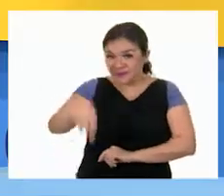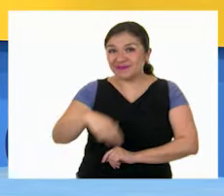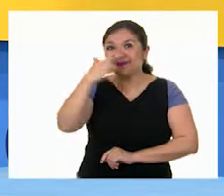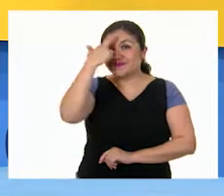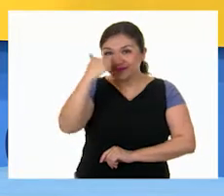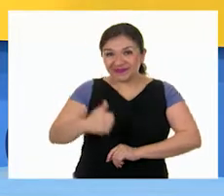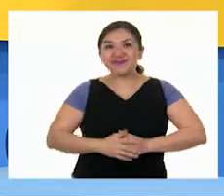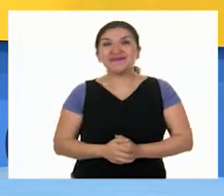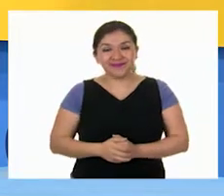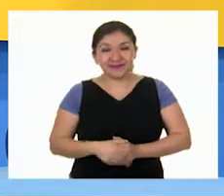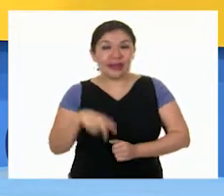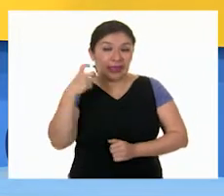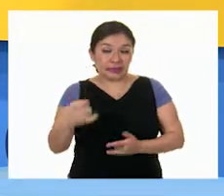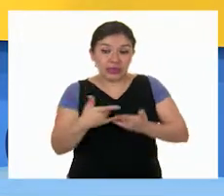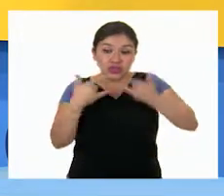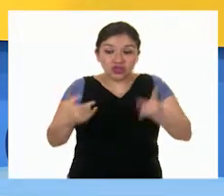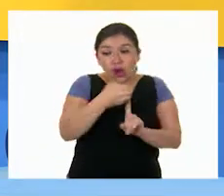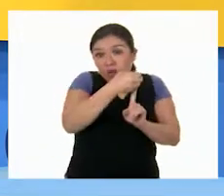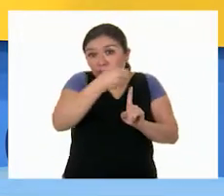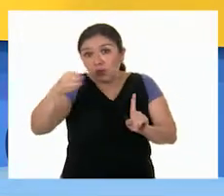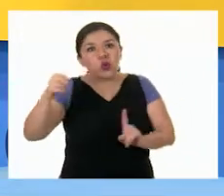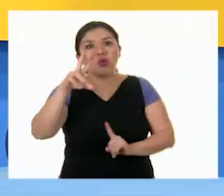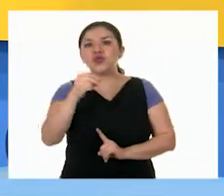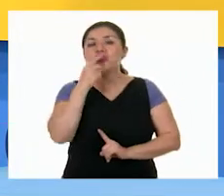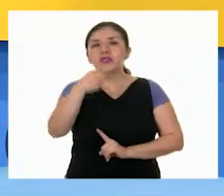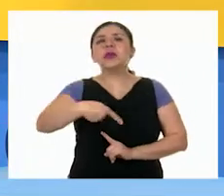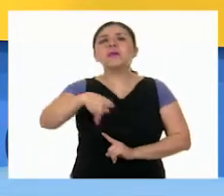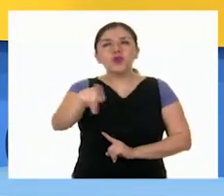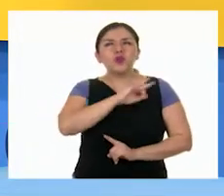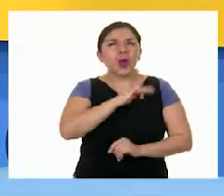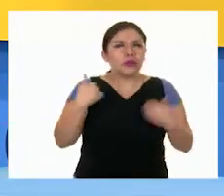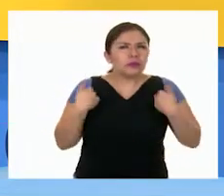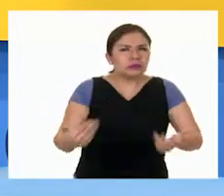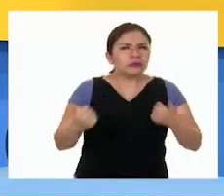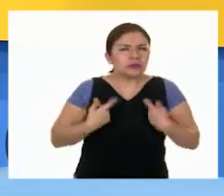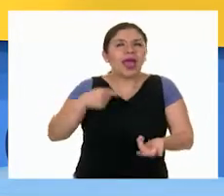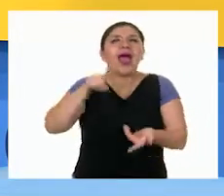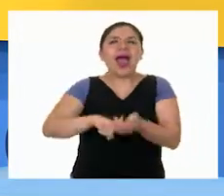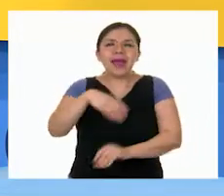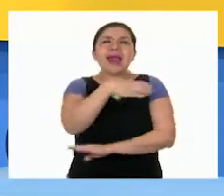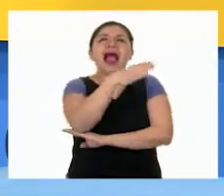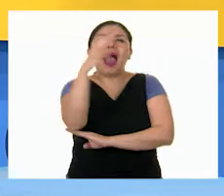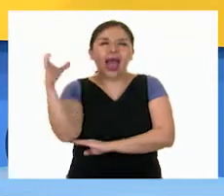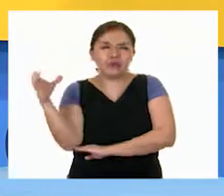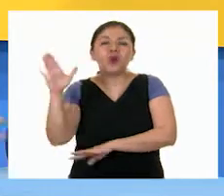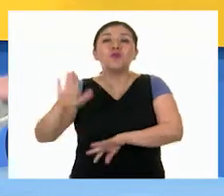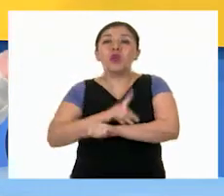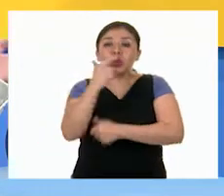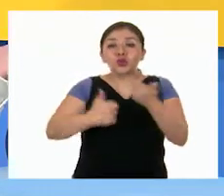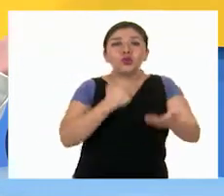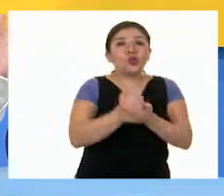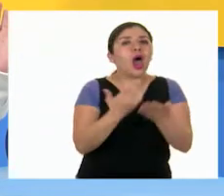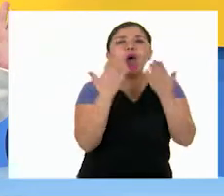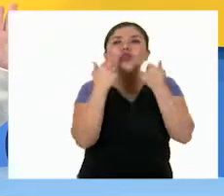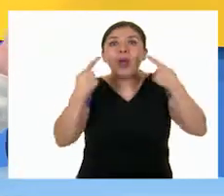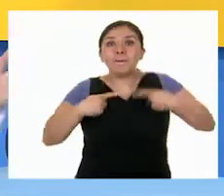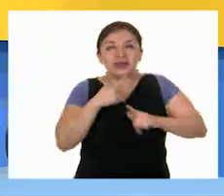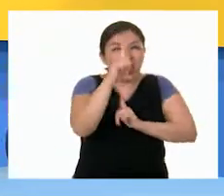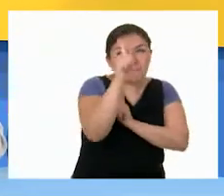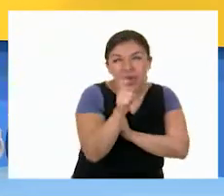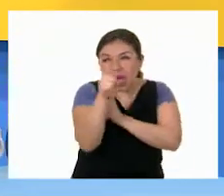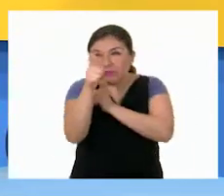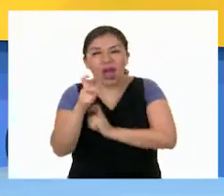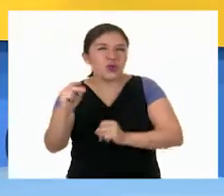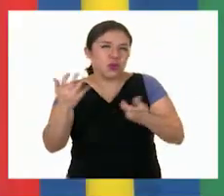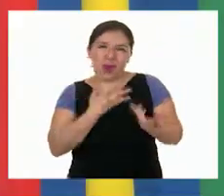Raulito. El texto no lo dice, pero podemos decir que es el campo, porque en la ciudad no hay cazadores, ¿verdad?